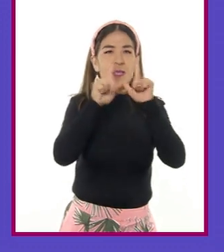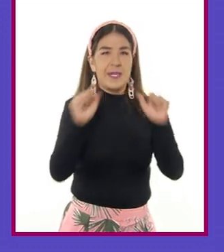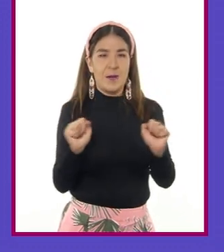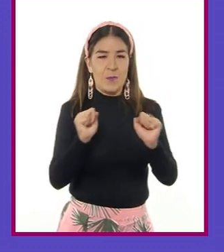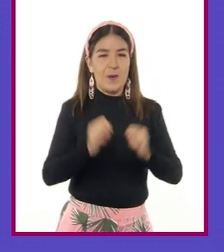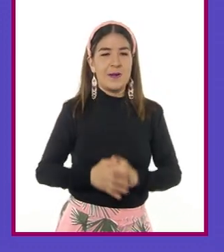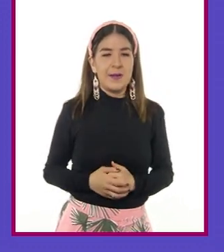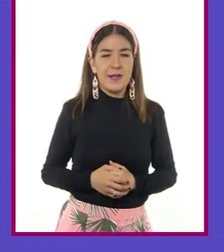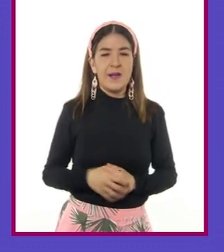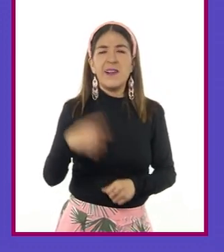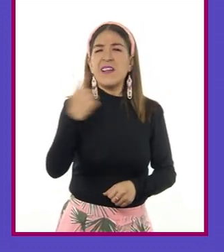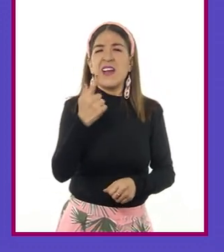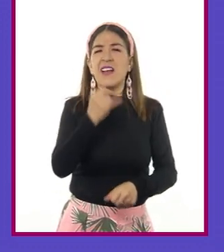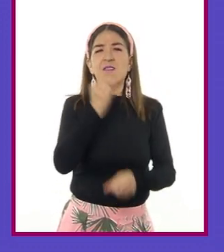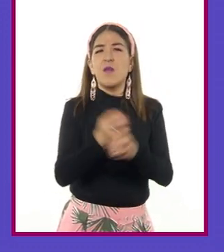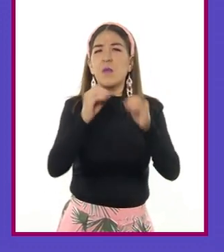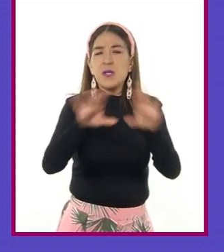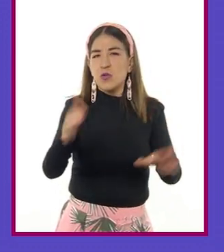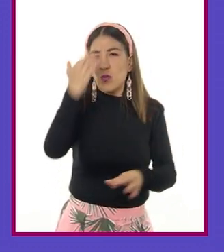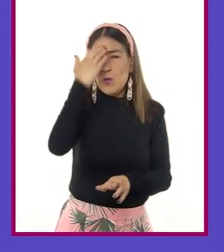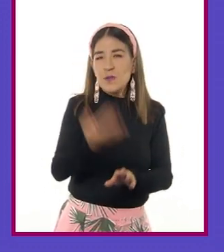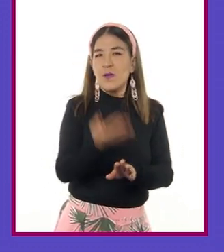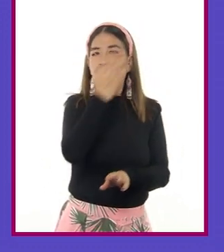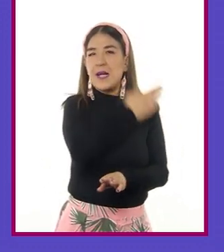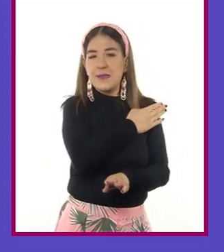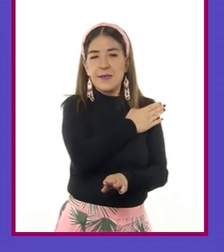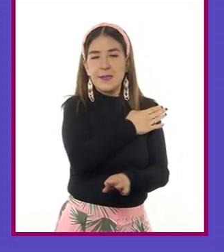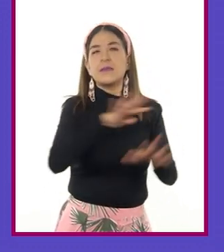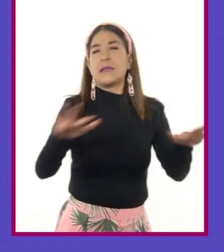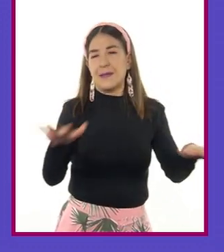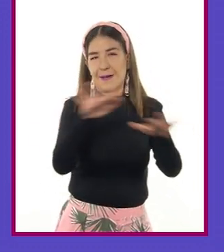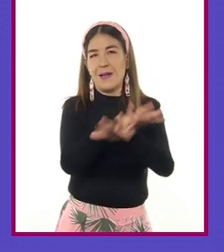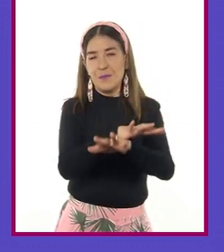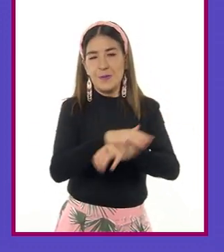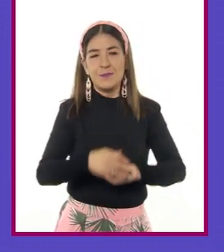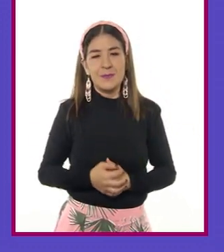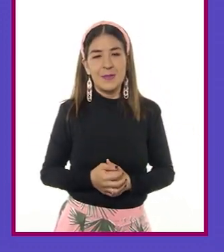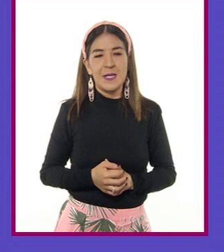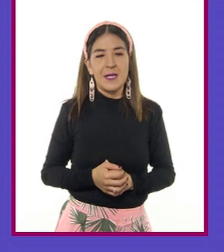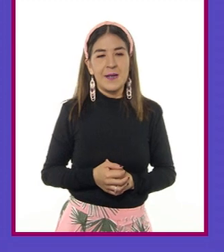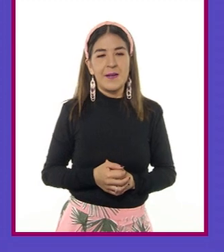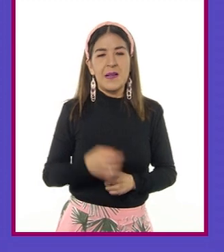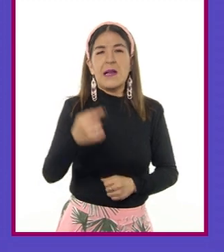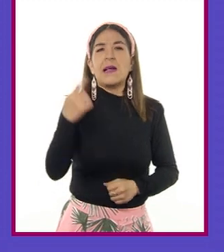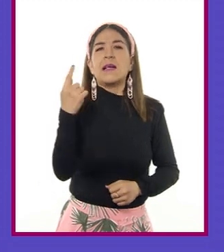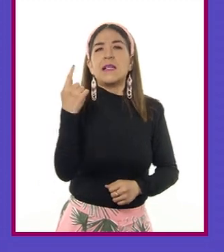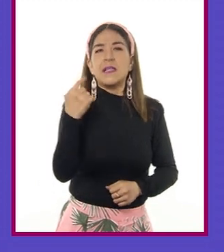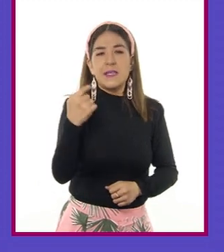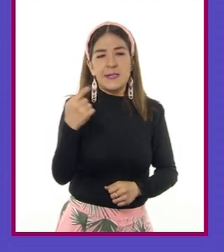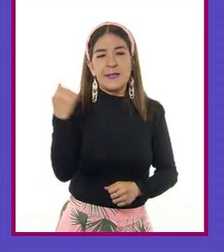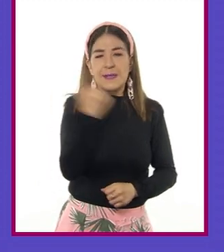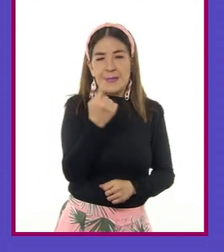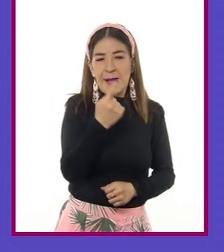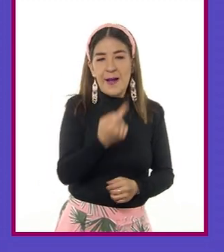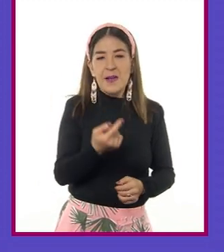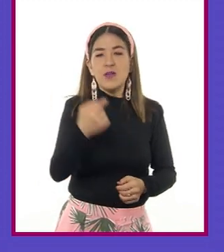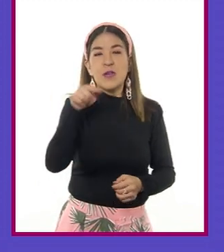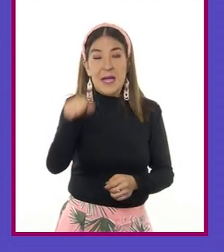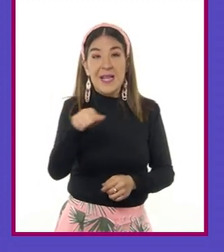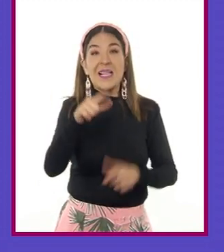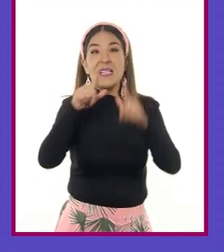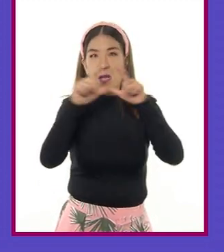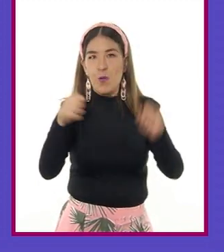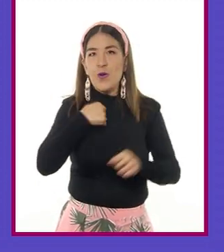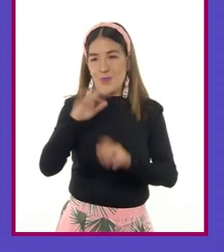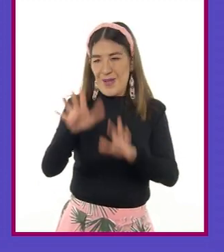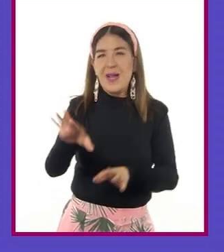¿Qué información previa conozco? La modificamos a ¿qué sé de la lengua que elegí? ¿Qué